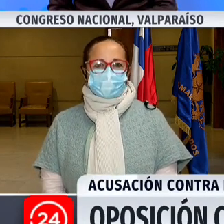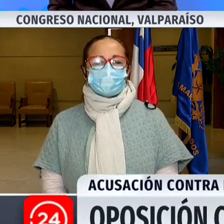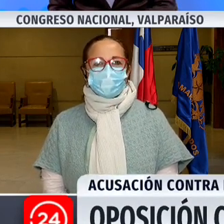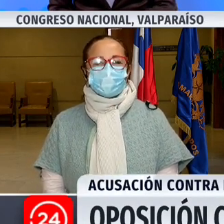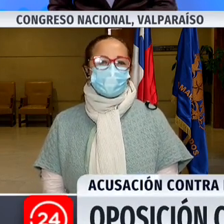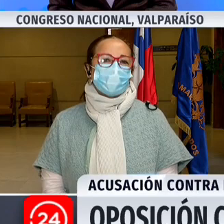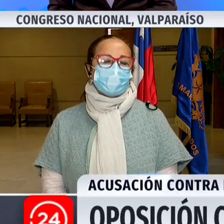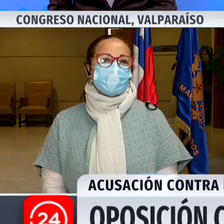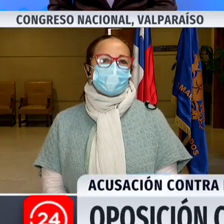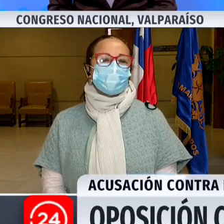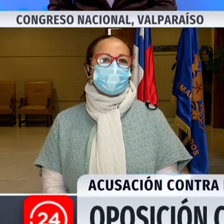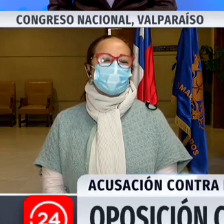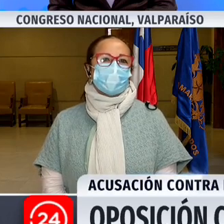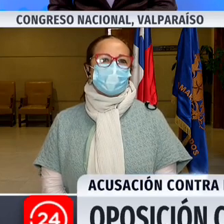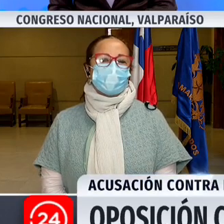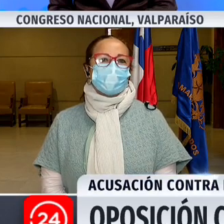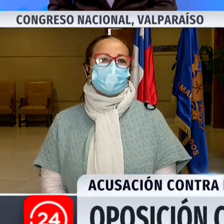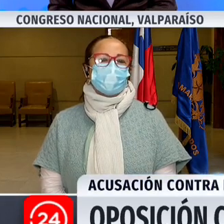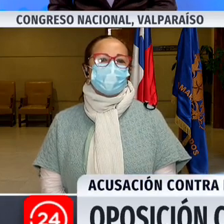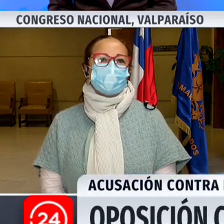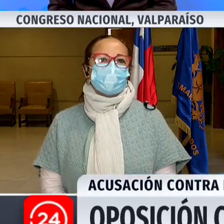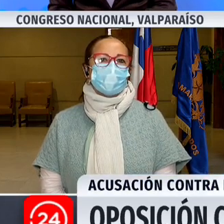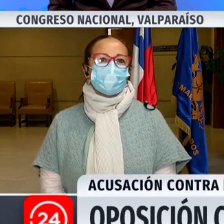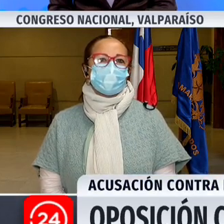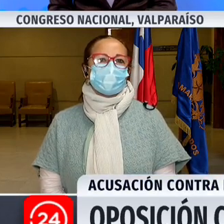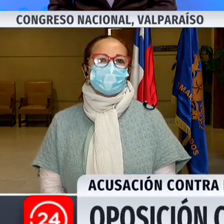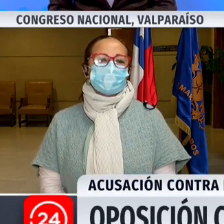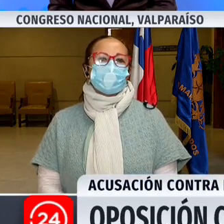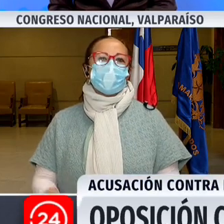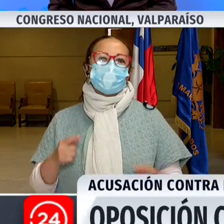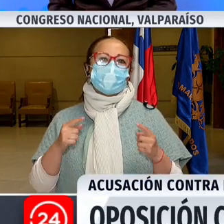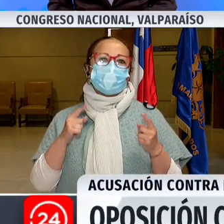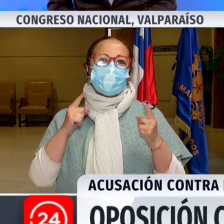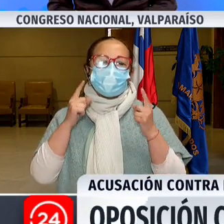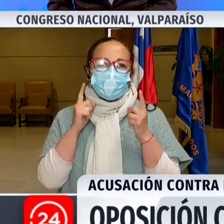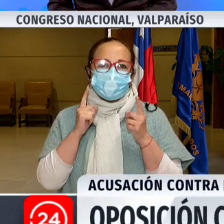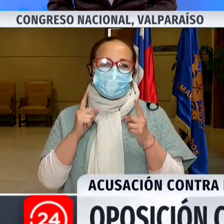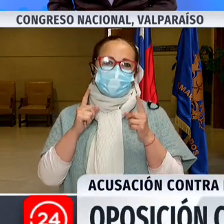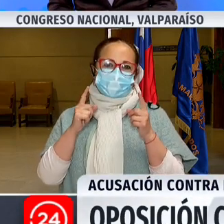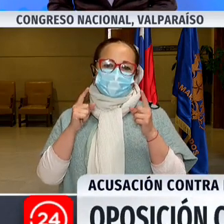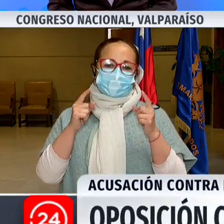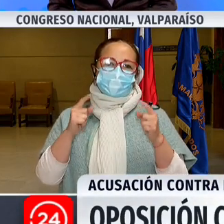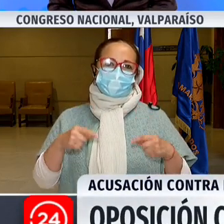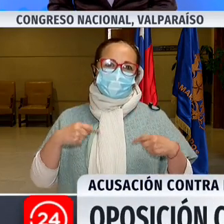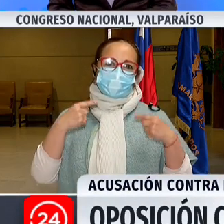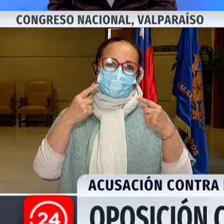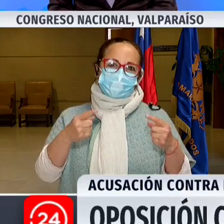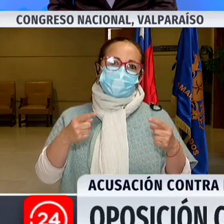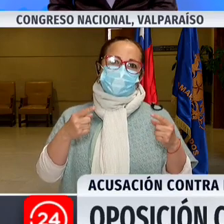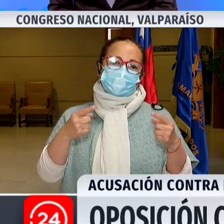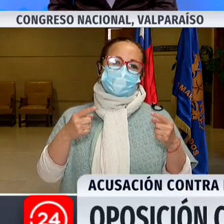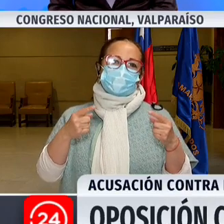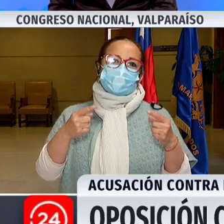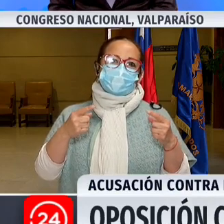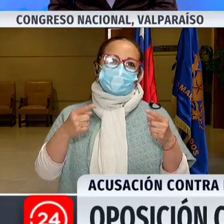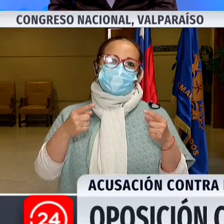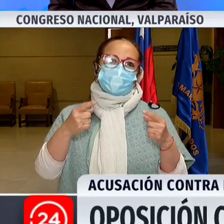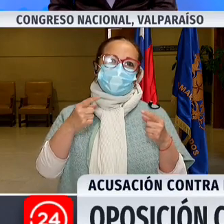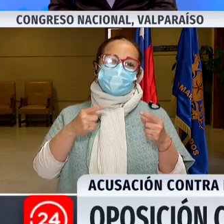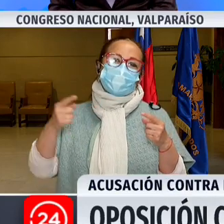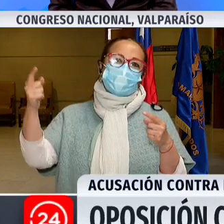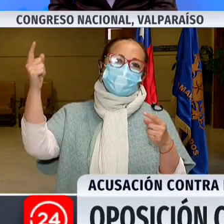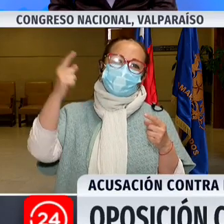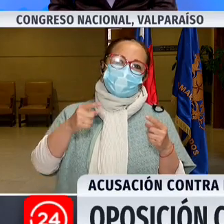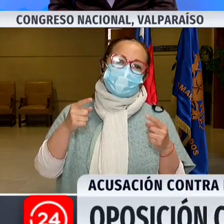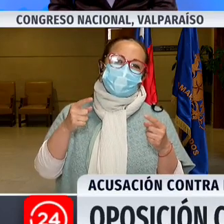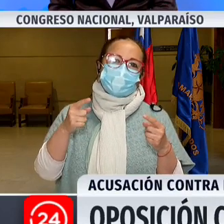básico que debería hacer este gobierno es pedirle la renuncia al general Rosa. Ya. Pero la pregunta es, ¿vuelve otro general? ¿No es